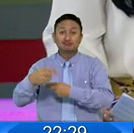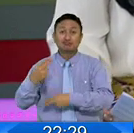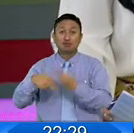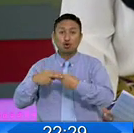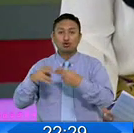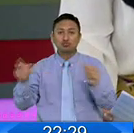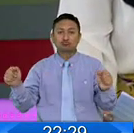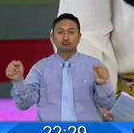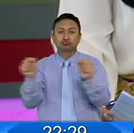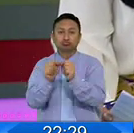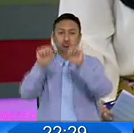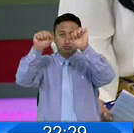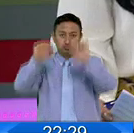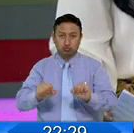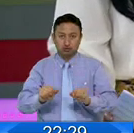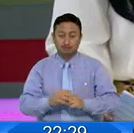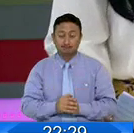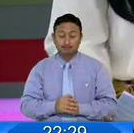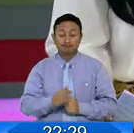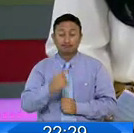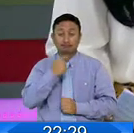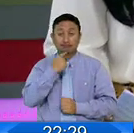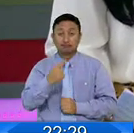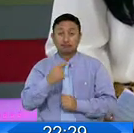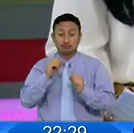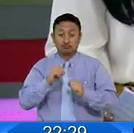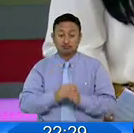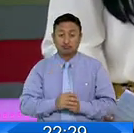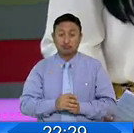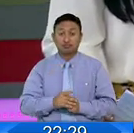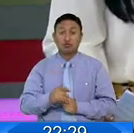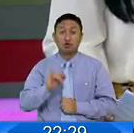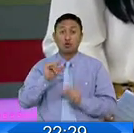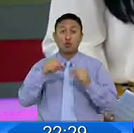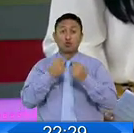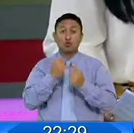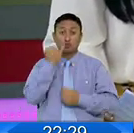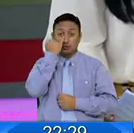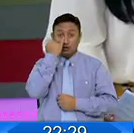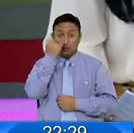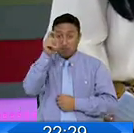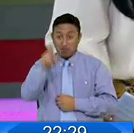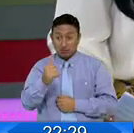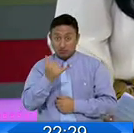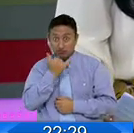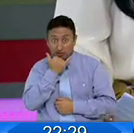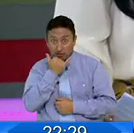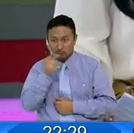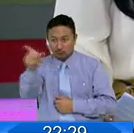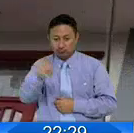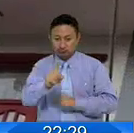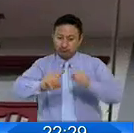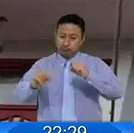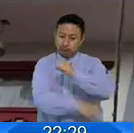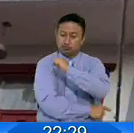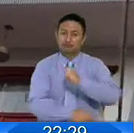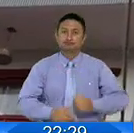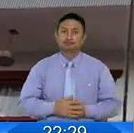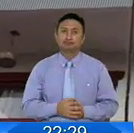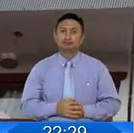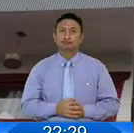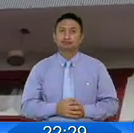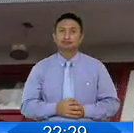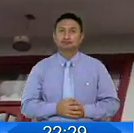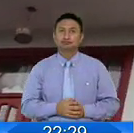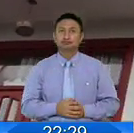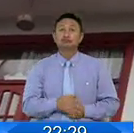permanecen cerrados y mencionan que aplicarán la justicia indígena si alguien comete desmanes. La gobernación